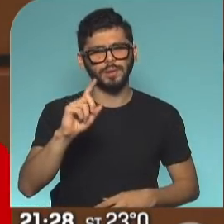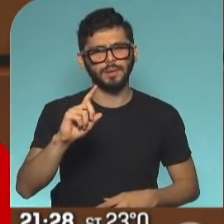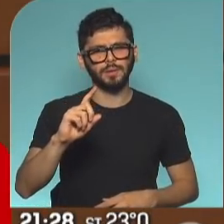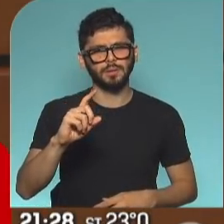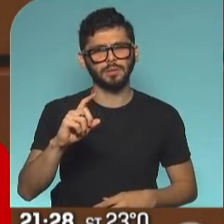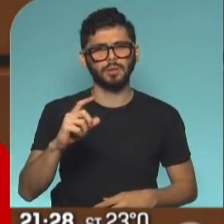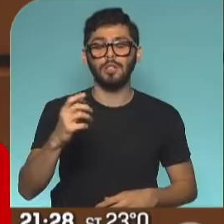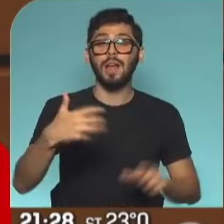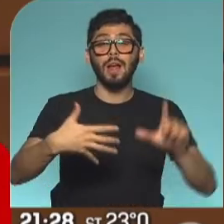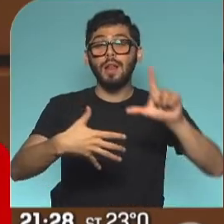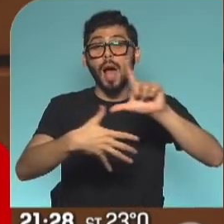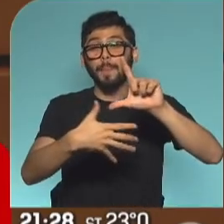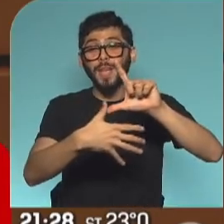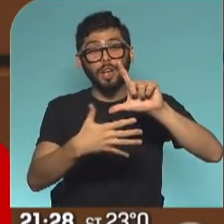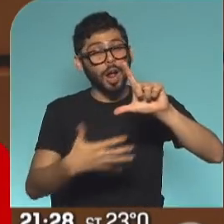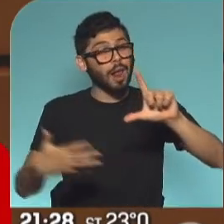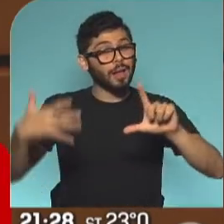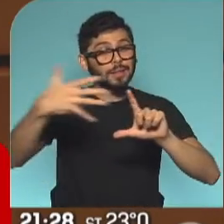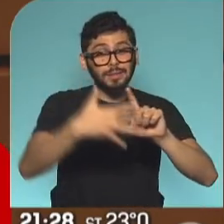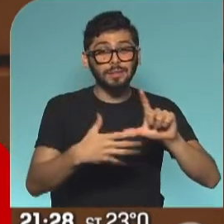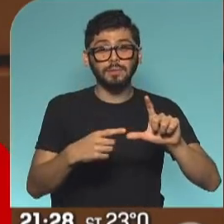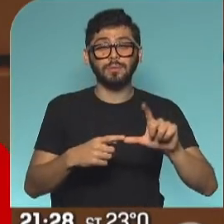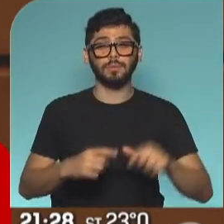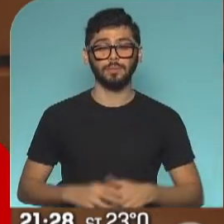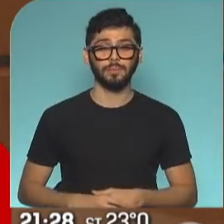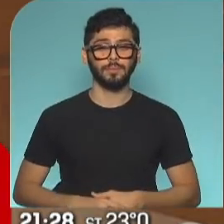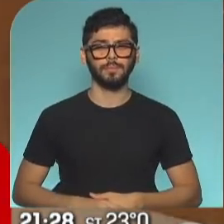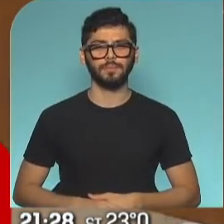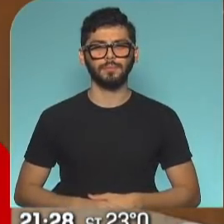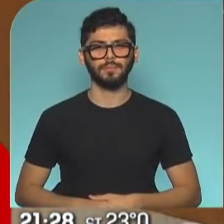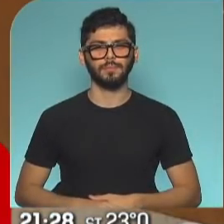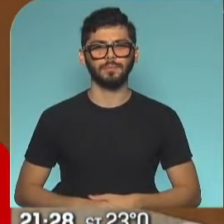Leíamos en toda América Latina, una América Latina